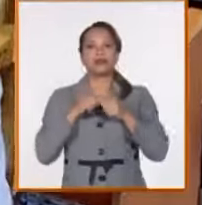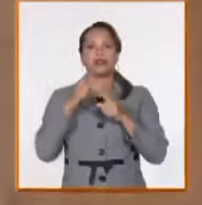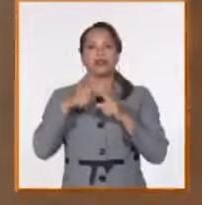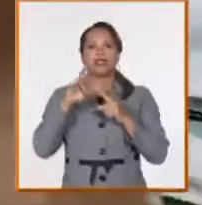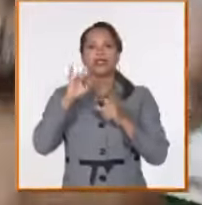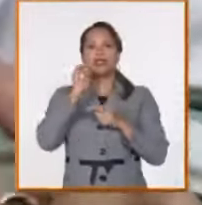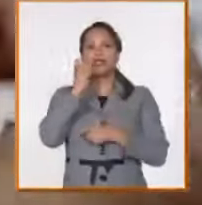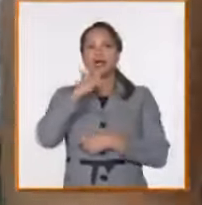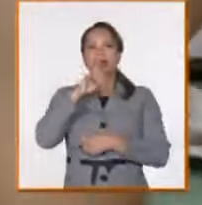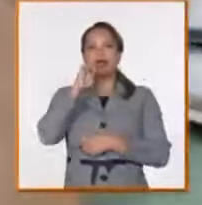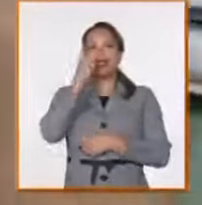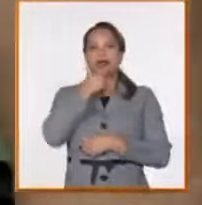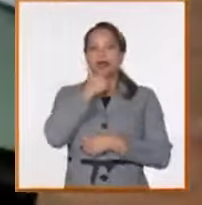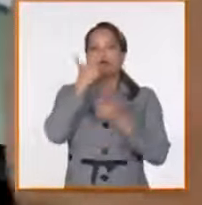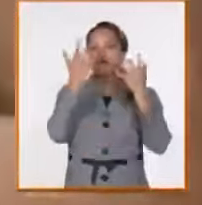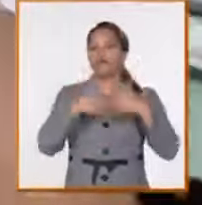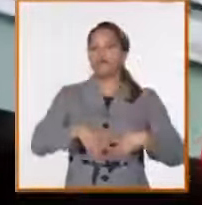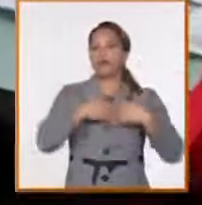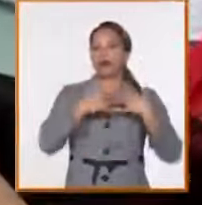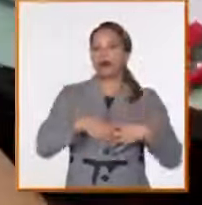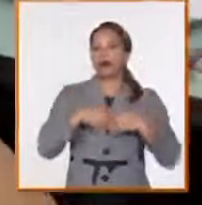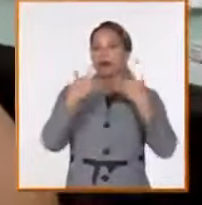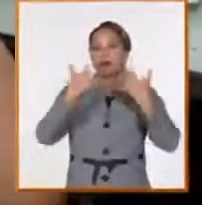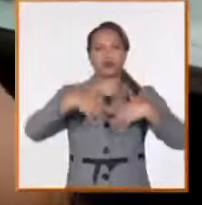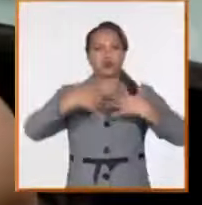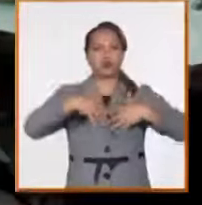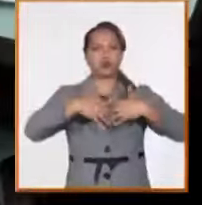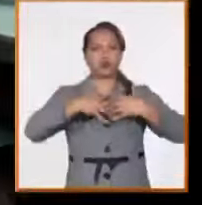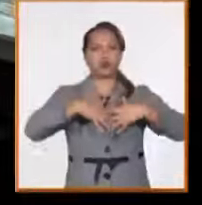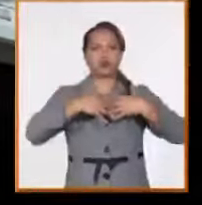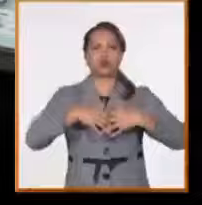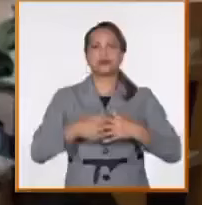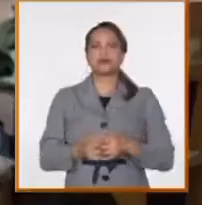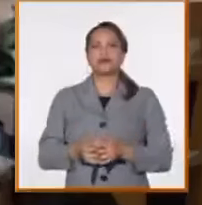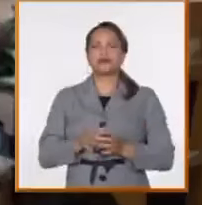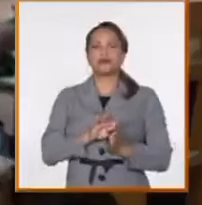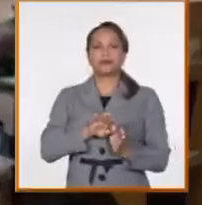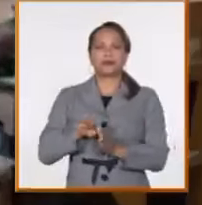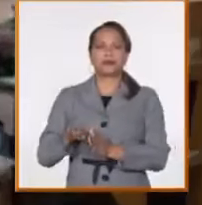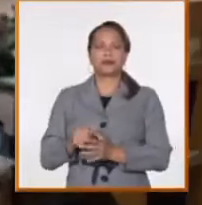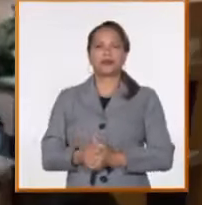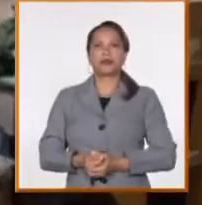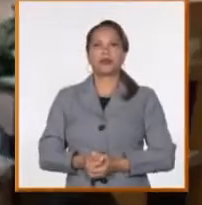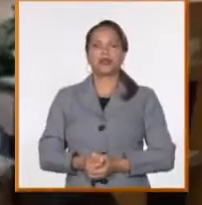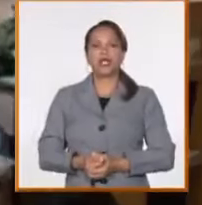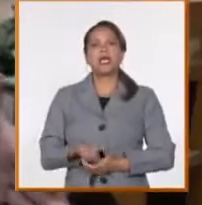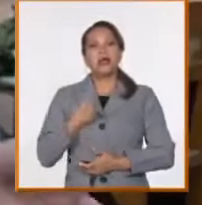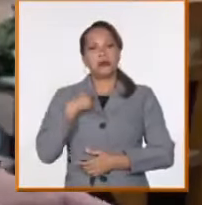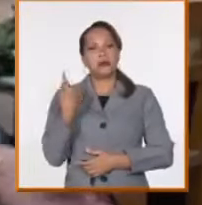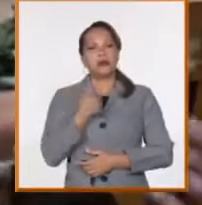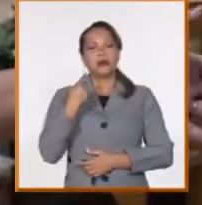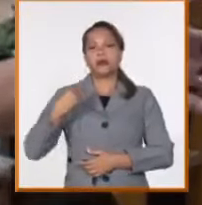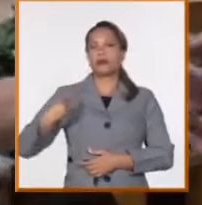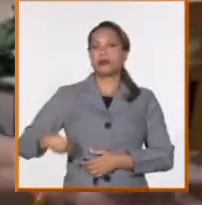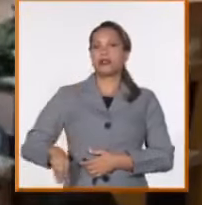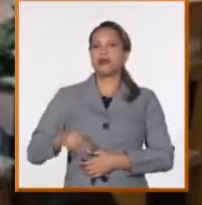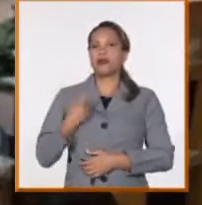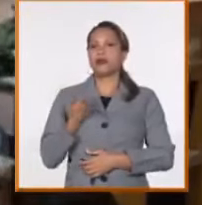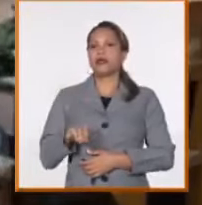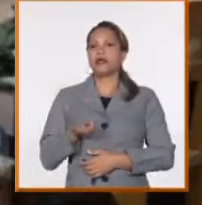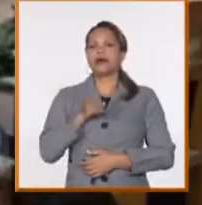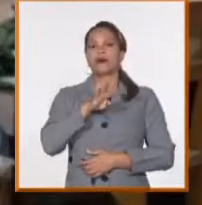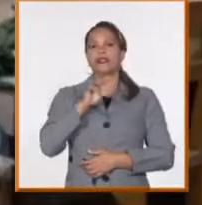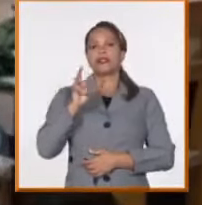se posona como una fábrica muy productiva realmente aprovechado bien en la implantación de todas las